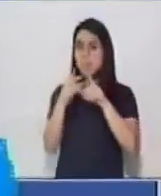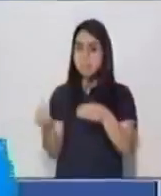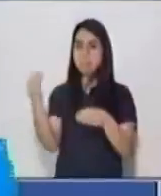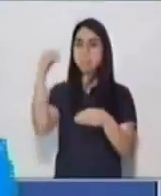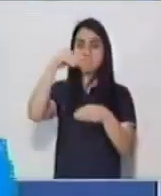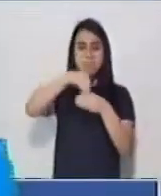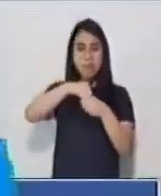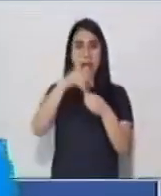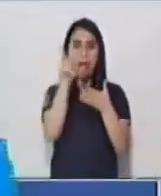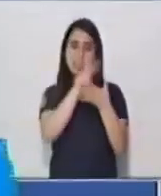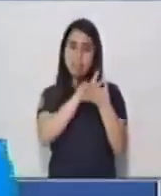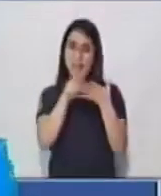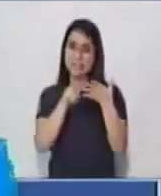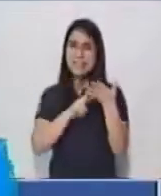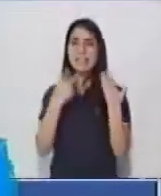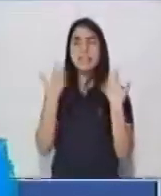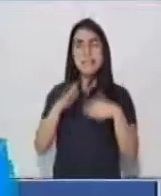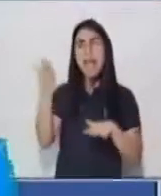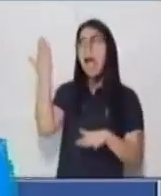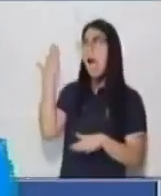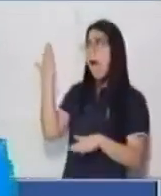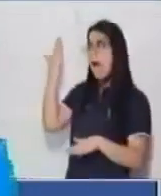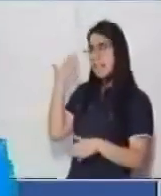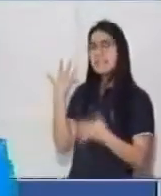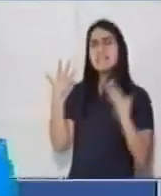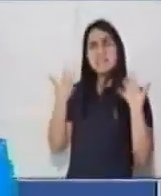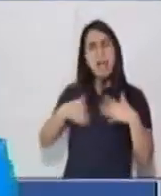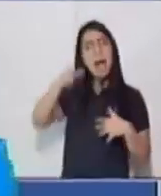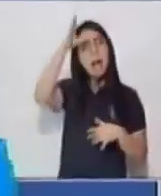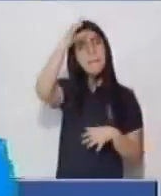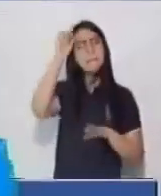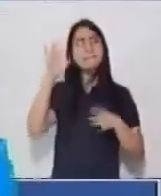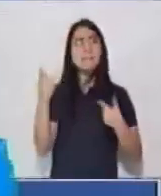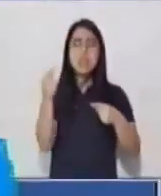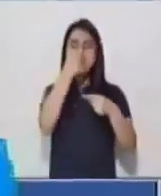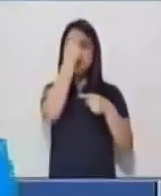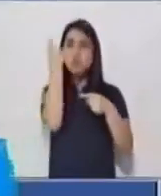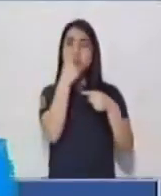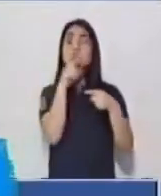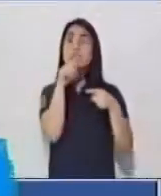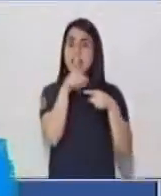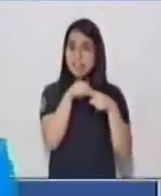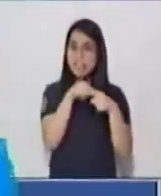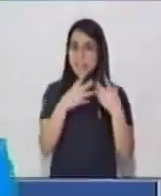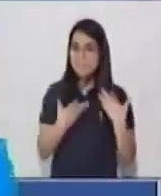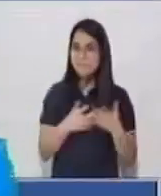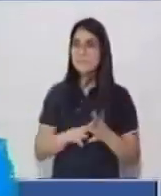bien, ya adivinaste, vamos a repasar un sustantivo muy importante. Y vamos a repasar